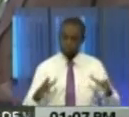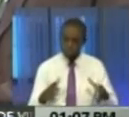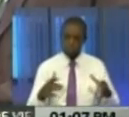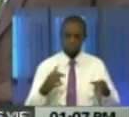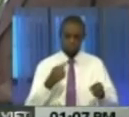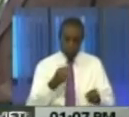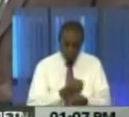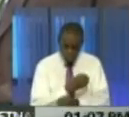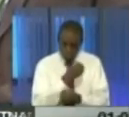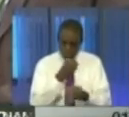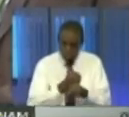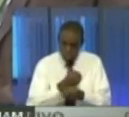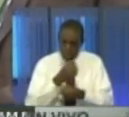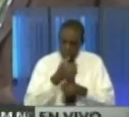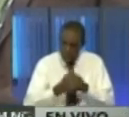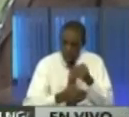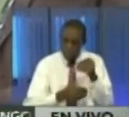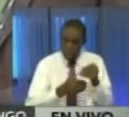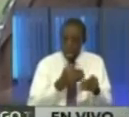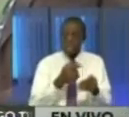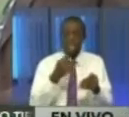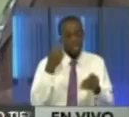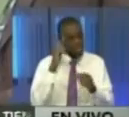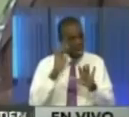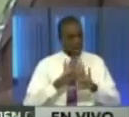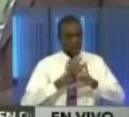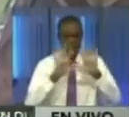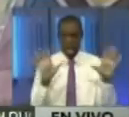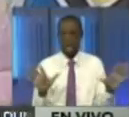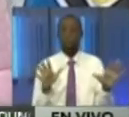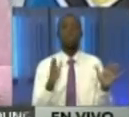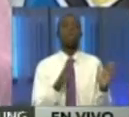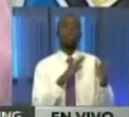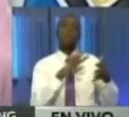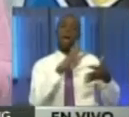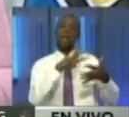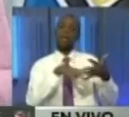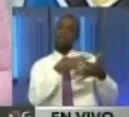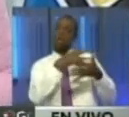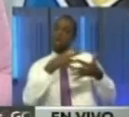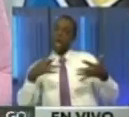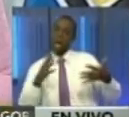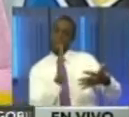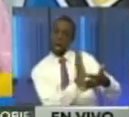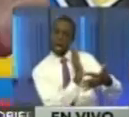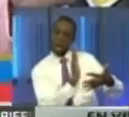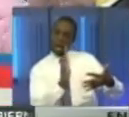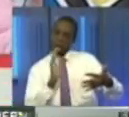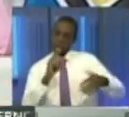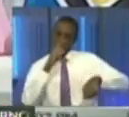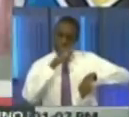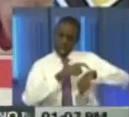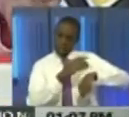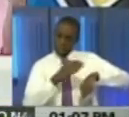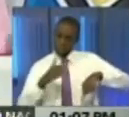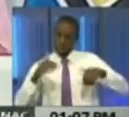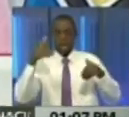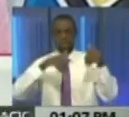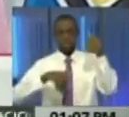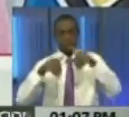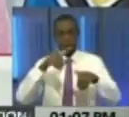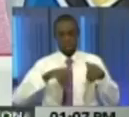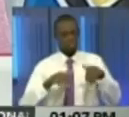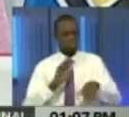de manera muy consciente lo que son los cronogramas electorales y a qué obedecen, que son a dos factores fundamentales. Uno es